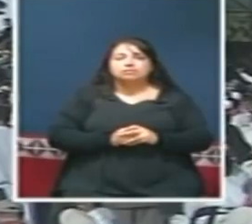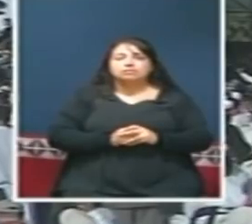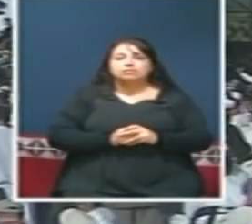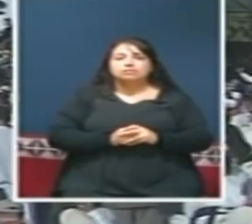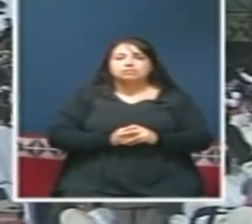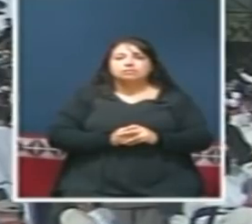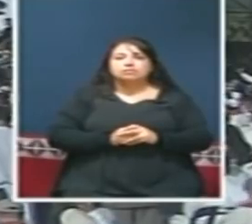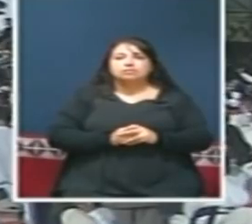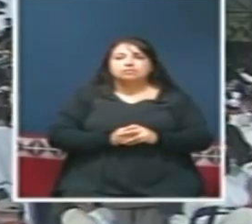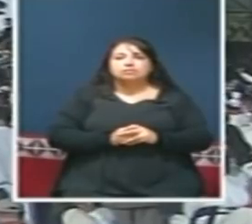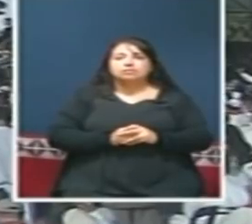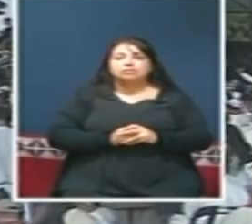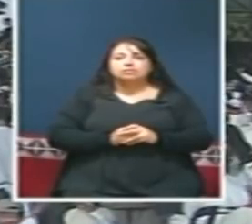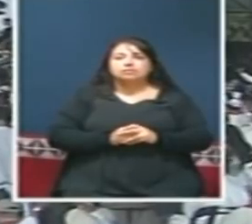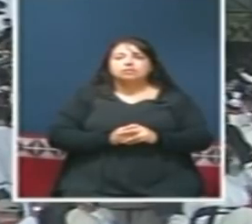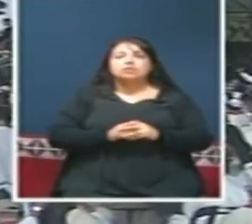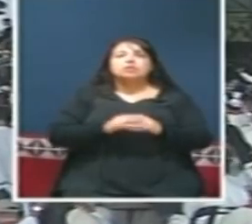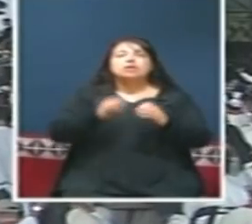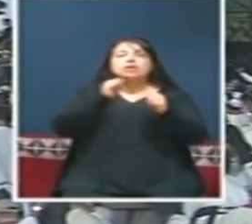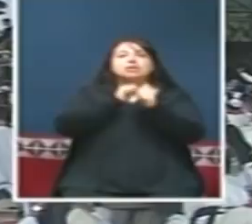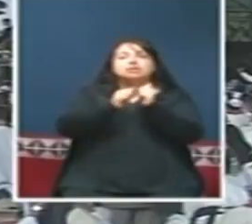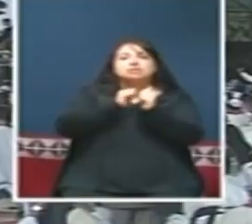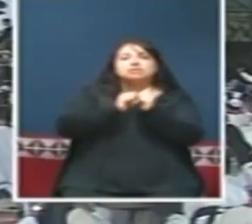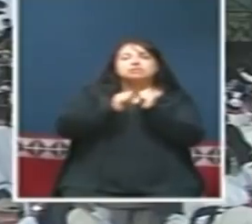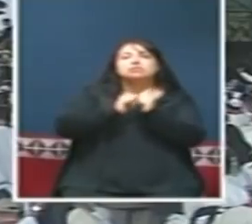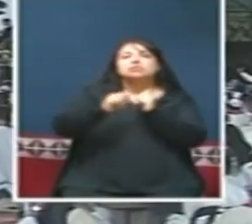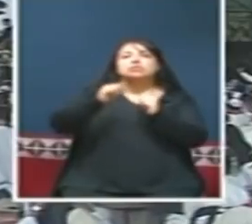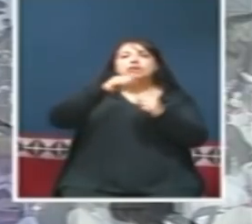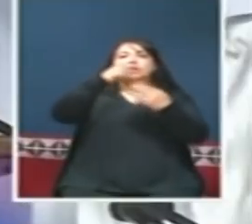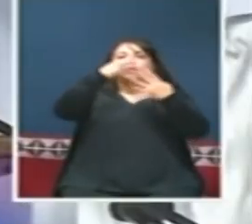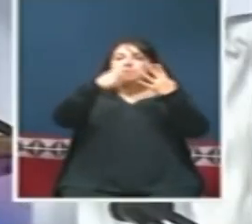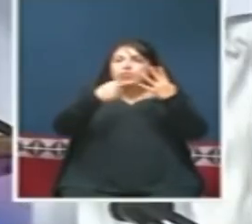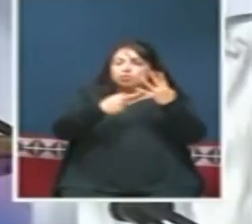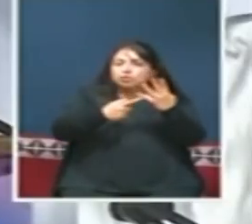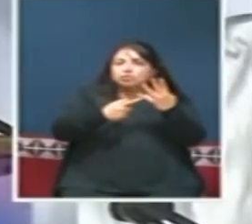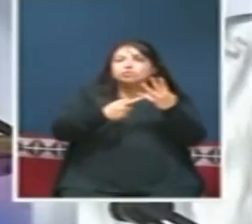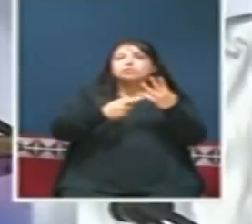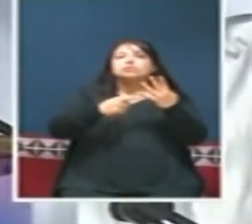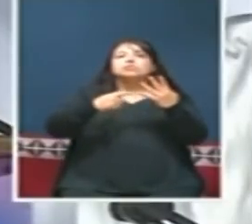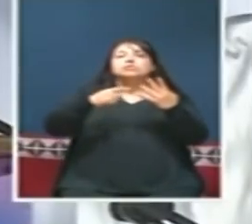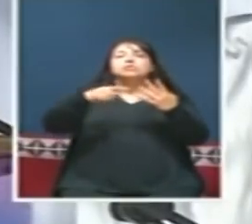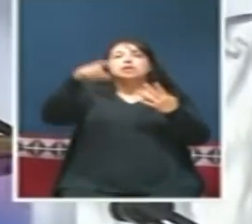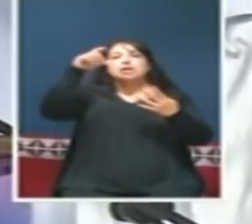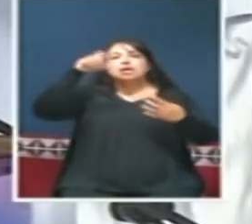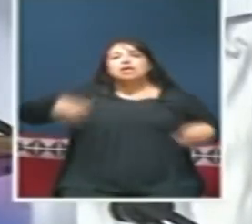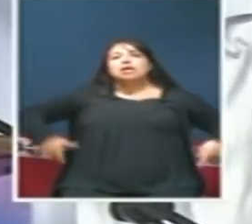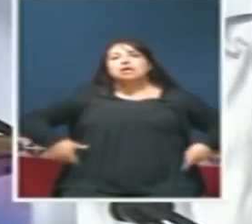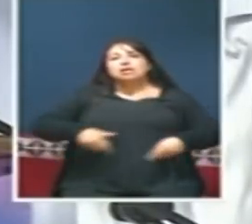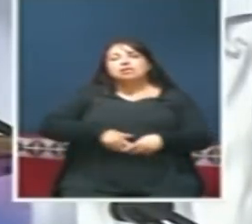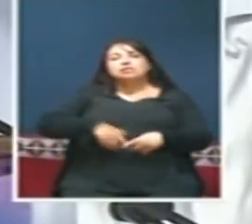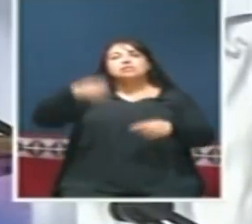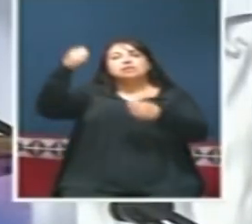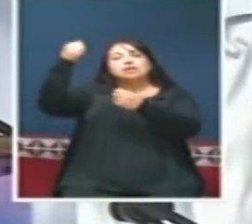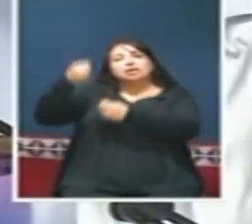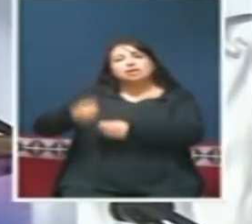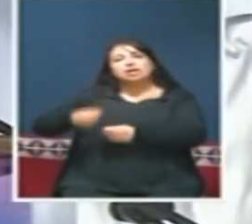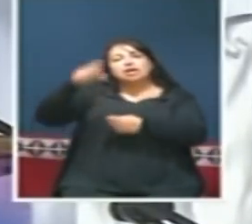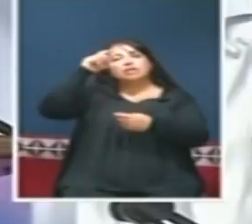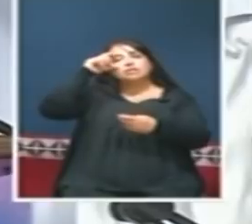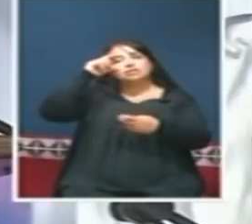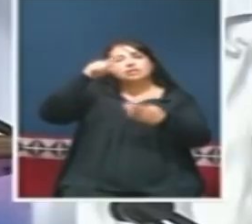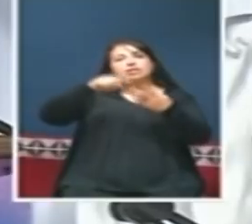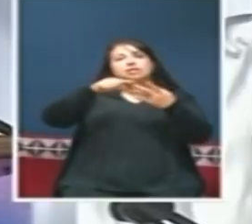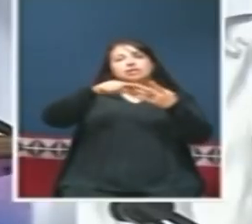Breve biografía de los venerables siervos de Dios: Enrique Ángel Angelelli Carletti,